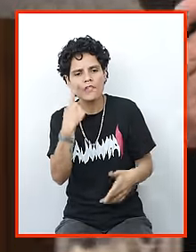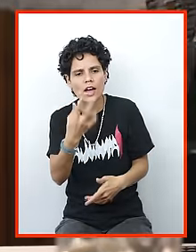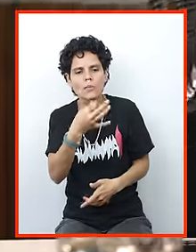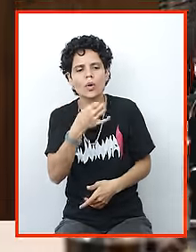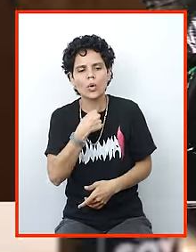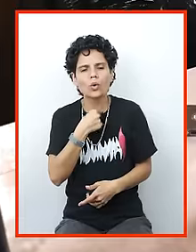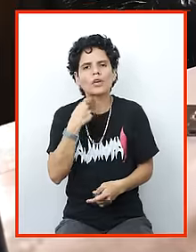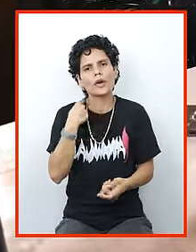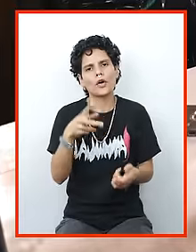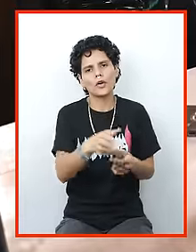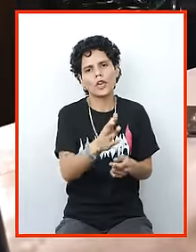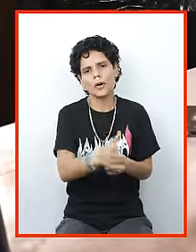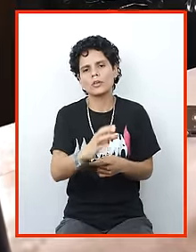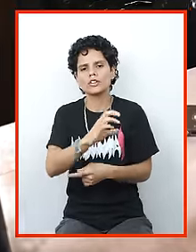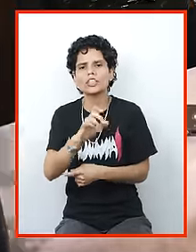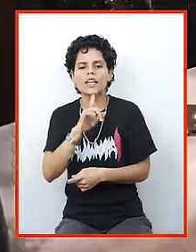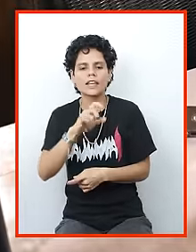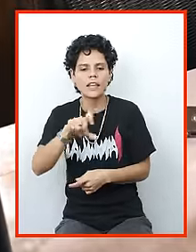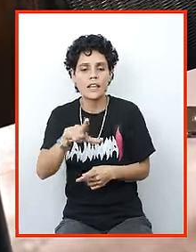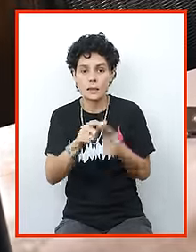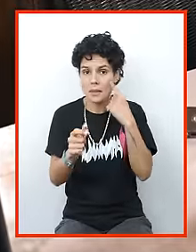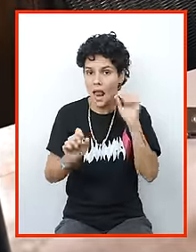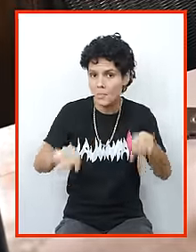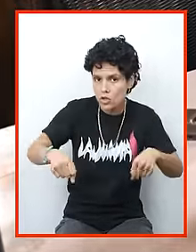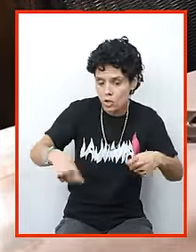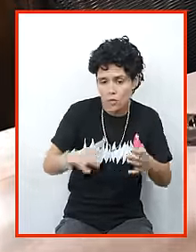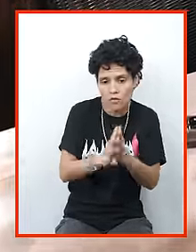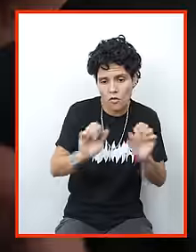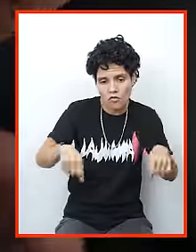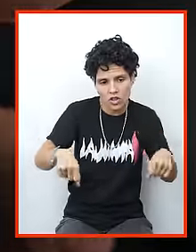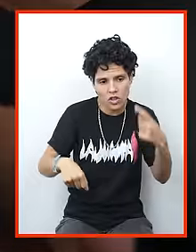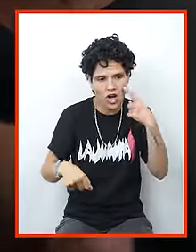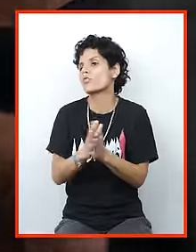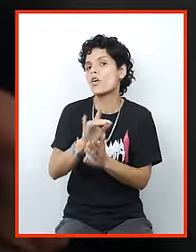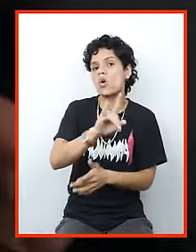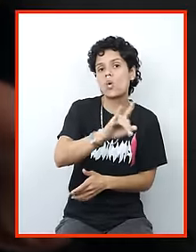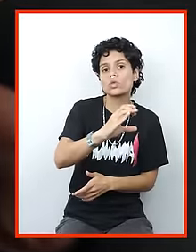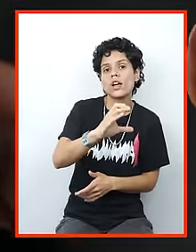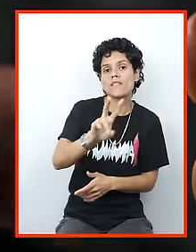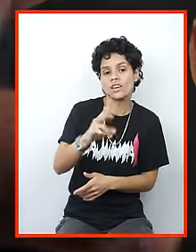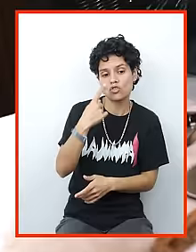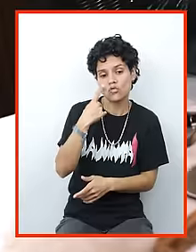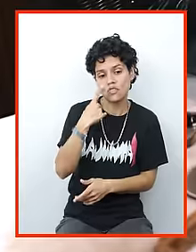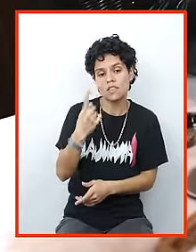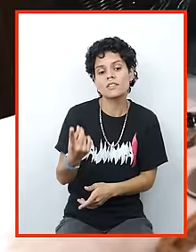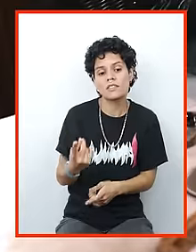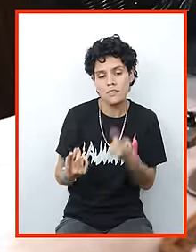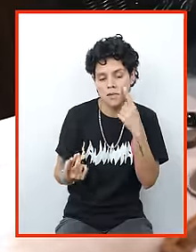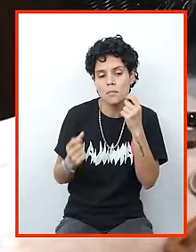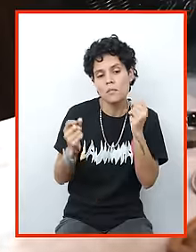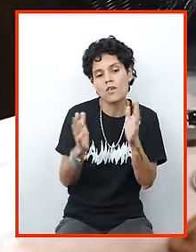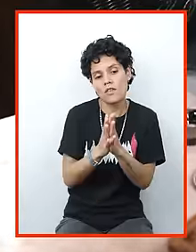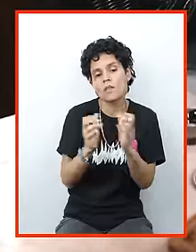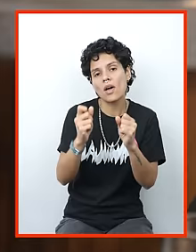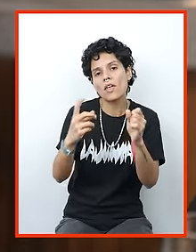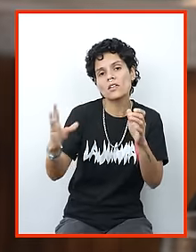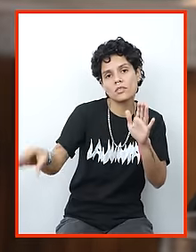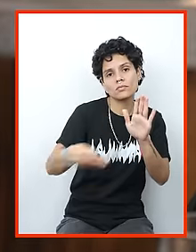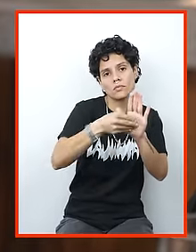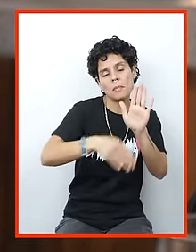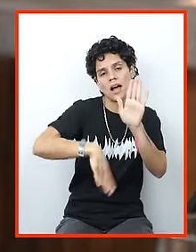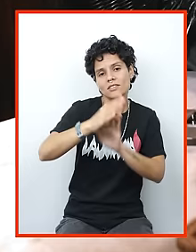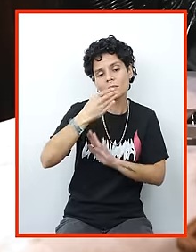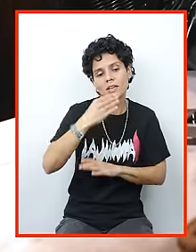Hermano, Centella. Ahí está en la moto. Este es Centella. No, nunca la había visto. Atento CV, ¿eh? Los tenía todos. Atento CV, pueden